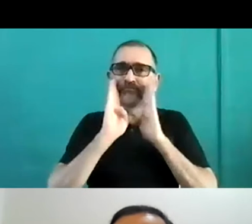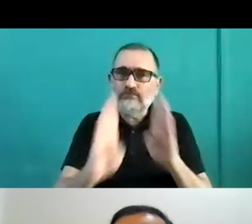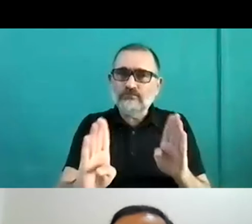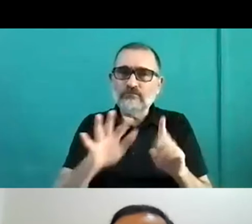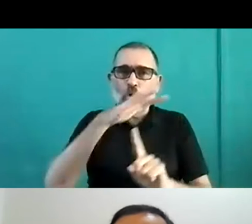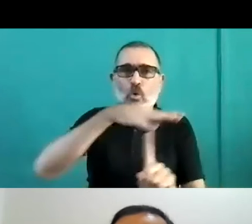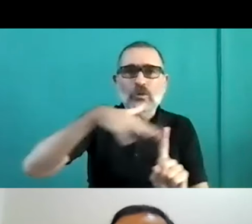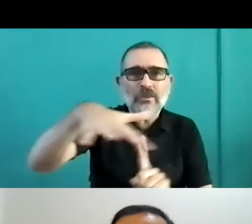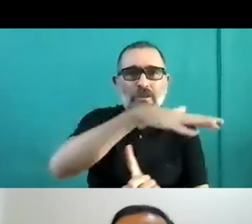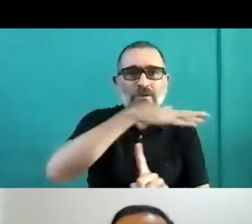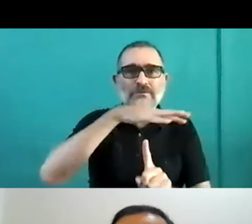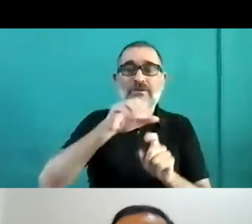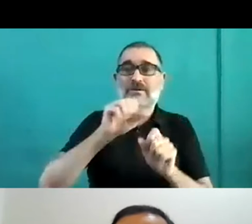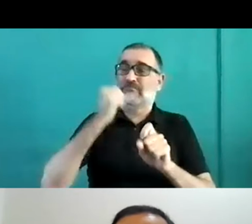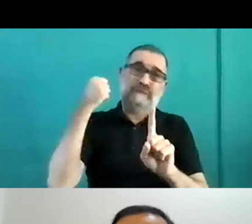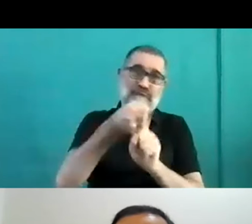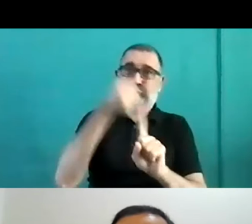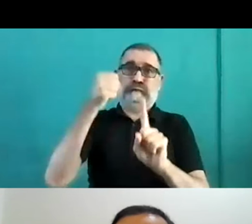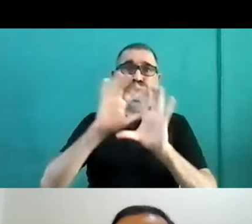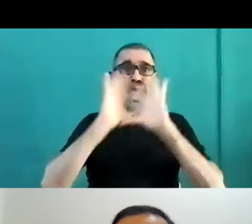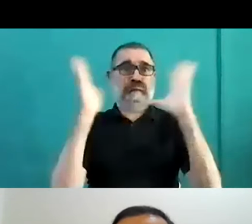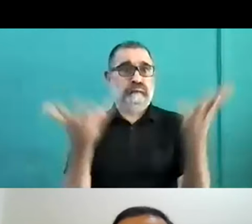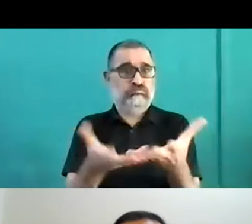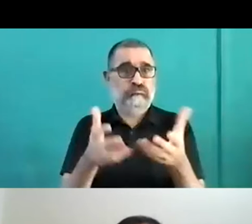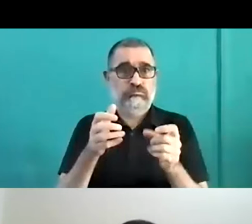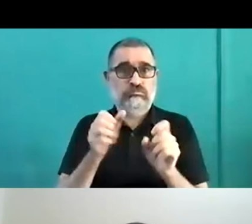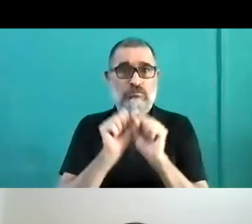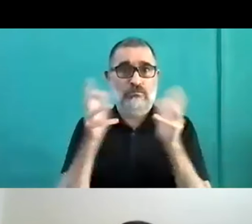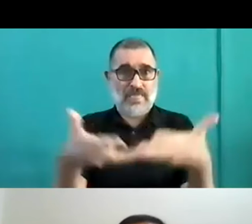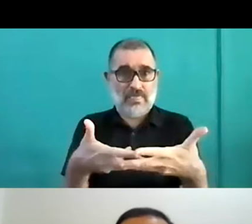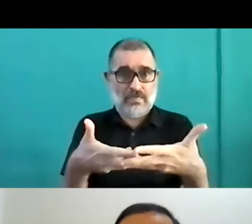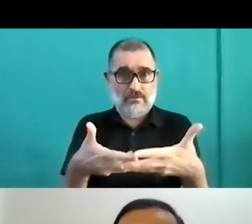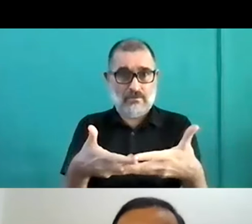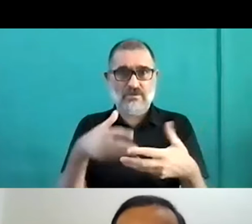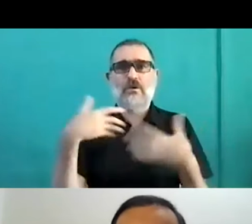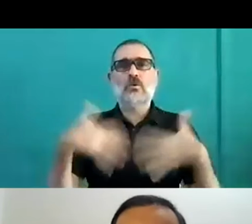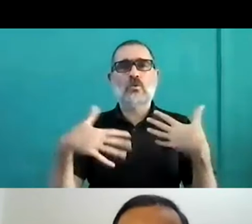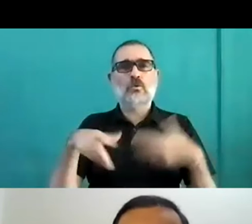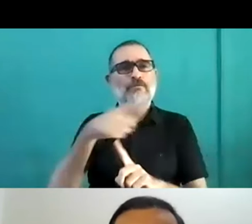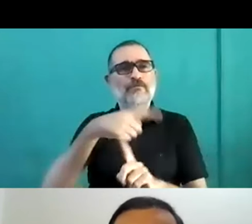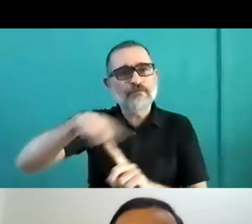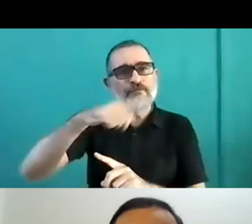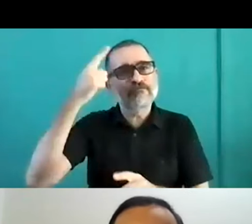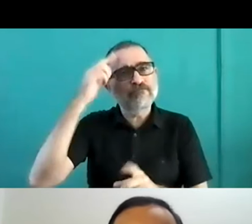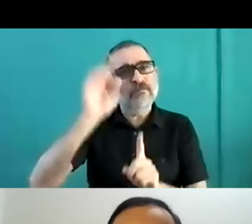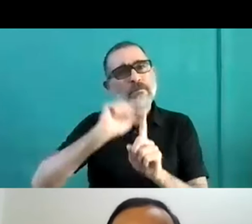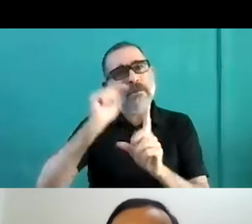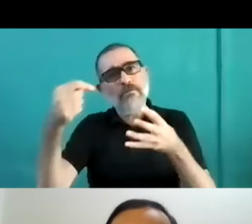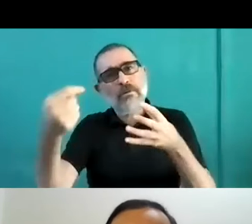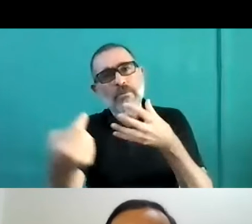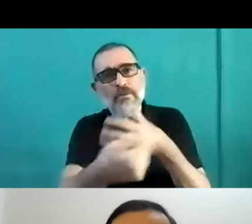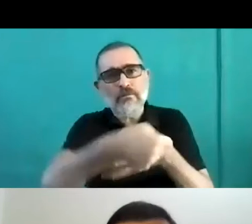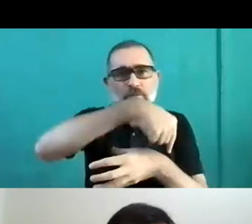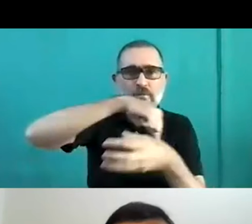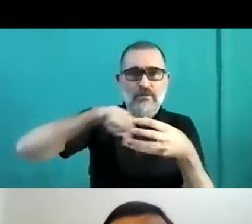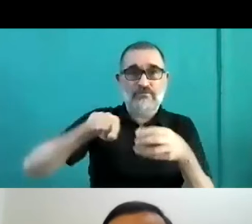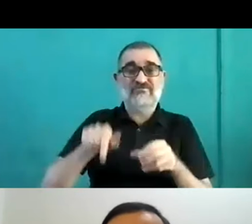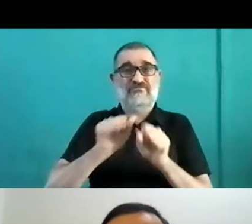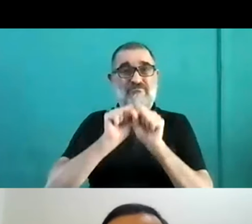ha impactado en la oferta y la calidad de los servicios de salud para las personas con epilepsia. Y como